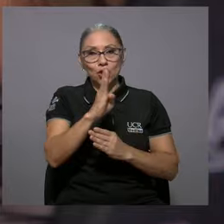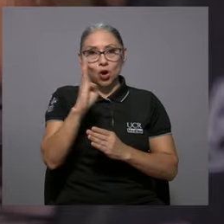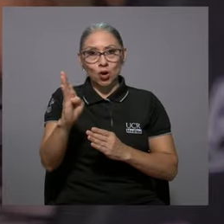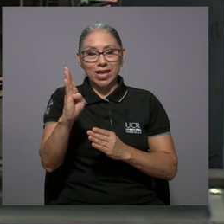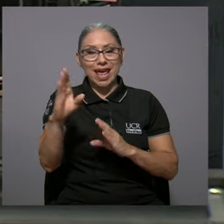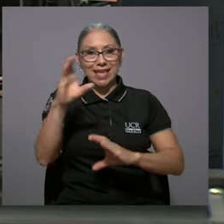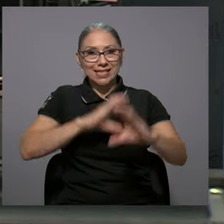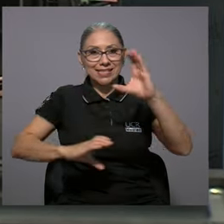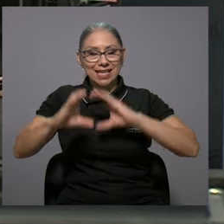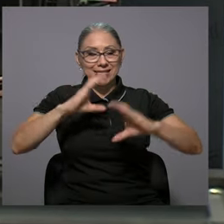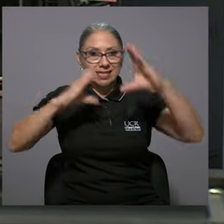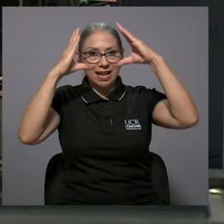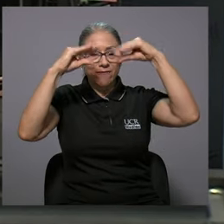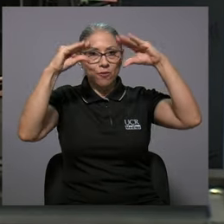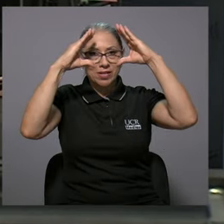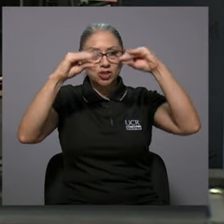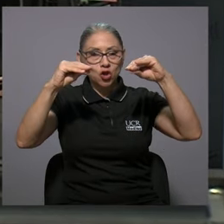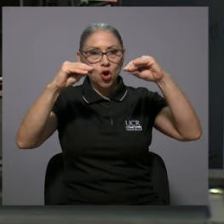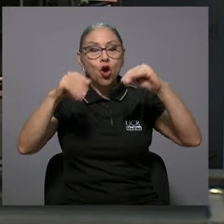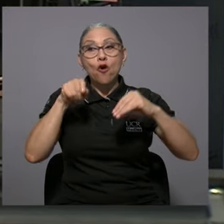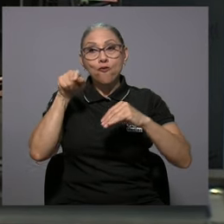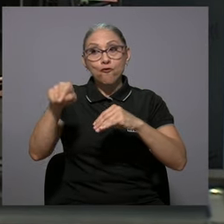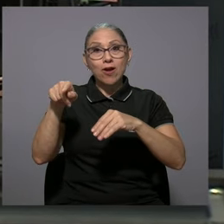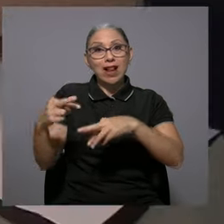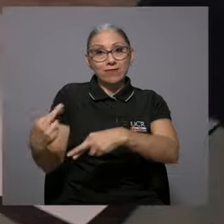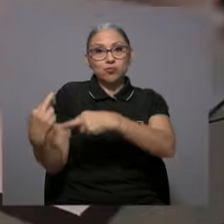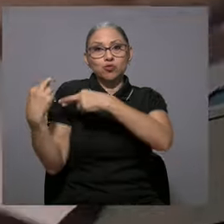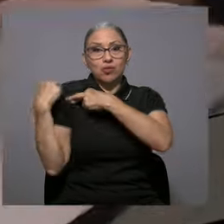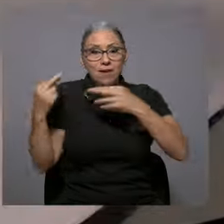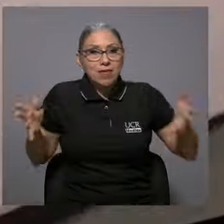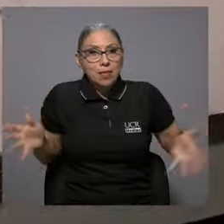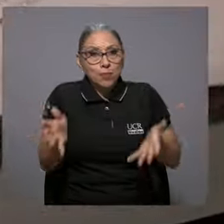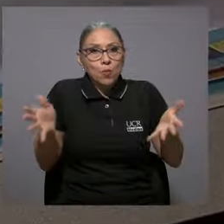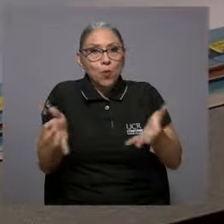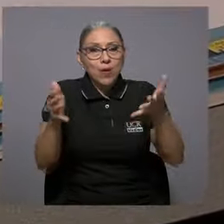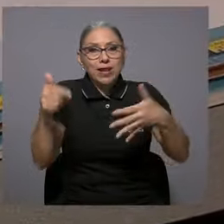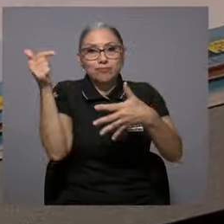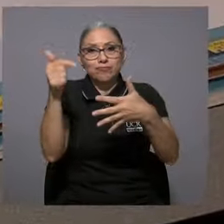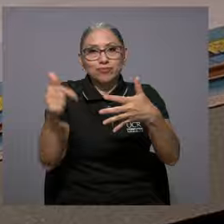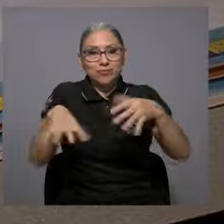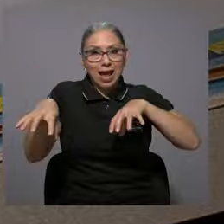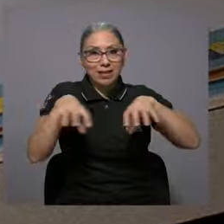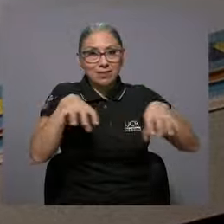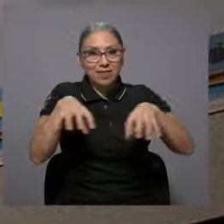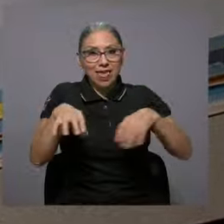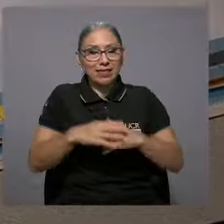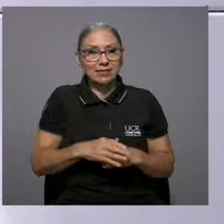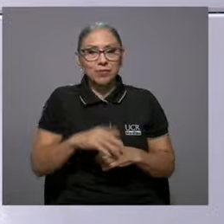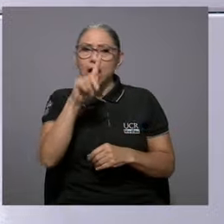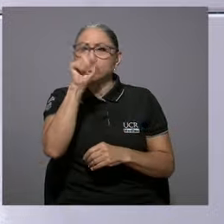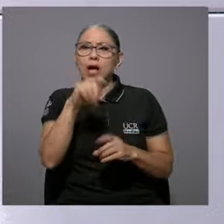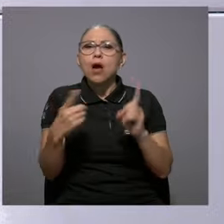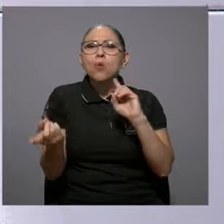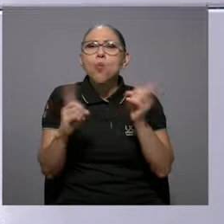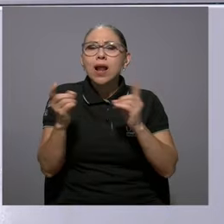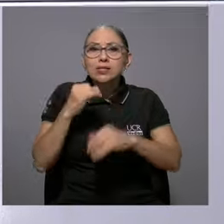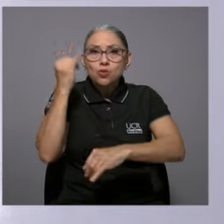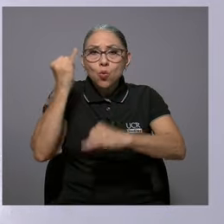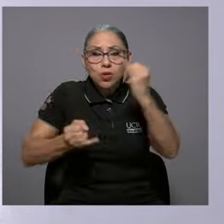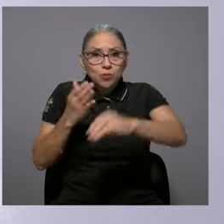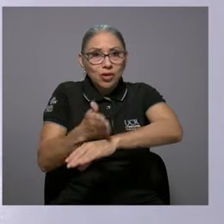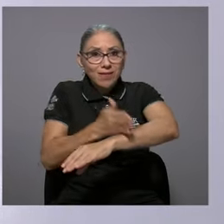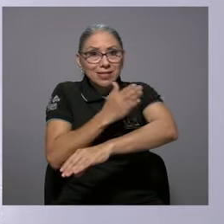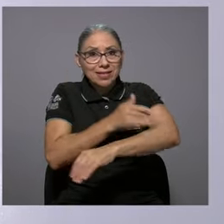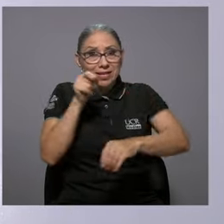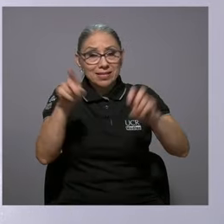Y ciencias de la información fue la responsable de promover dichas actividades Cuáles son los últimos avances